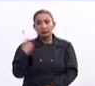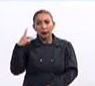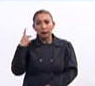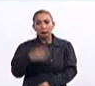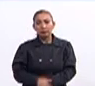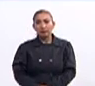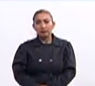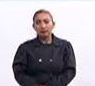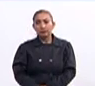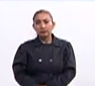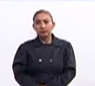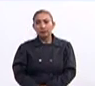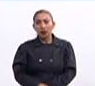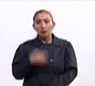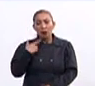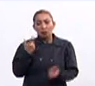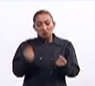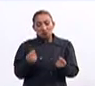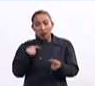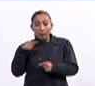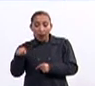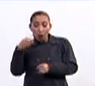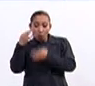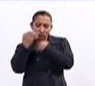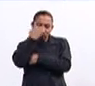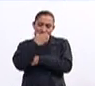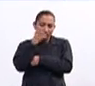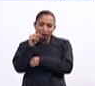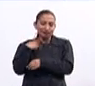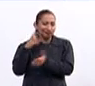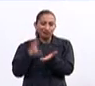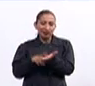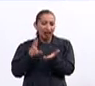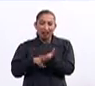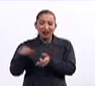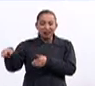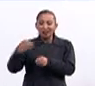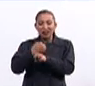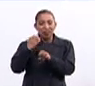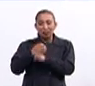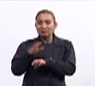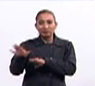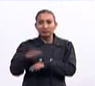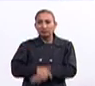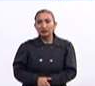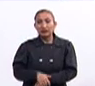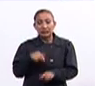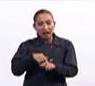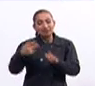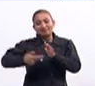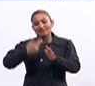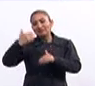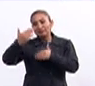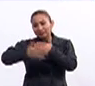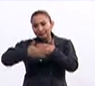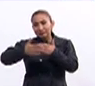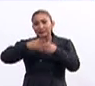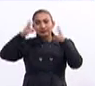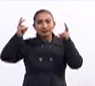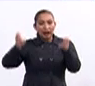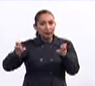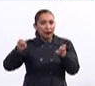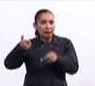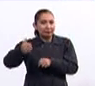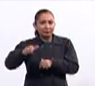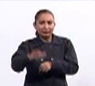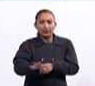este que caso. fue decretada la violación, pero para juicio de ellos dijeron no hay de la entidad suficiente para Y anular la seguirá elección. habiendo temas